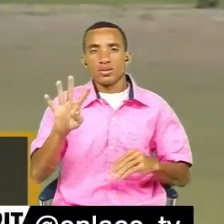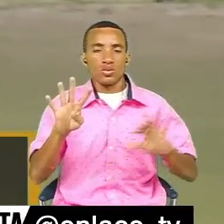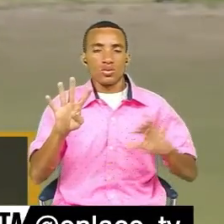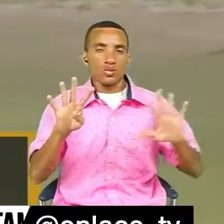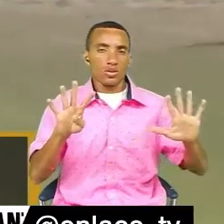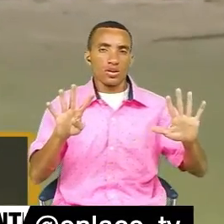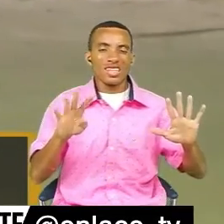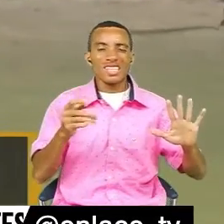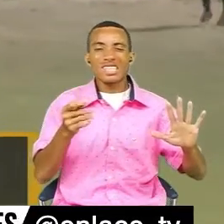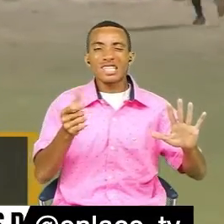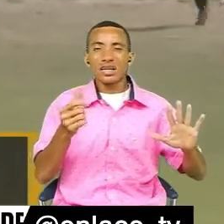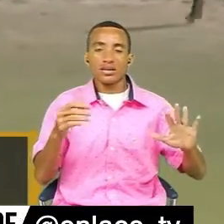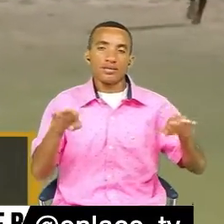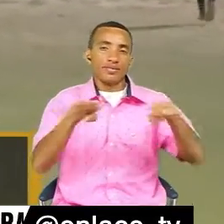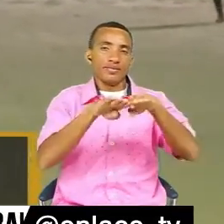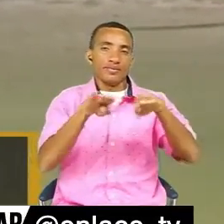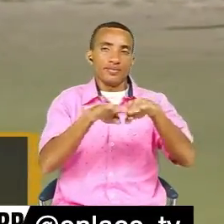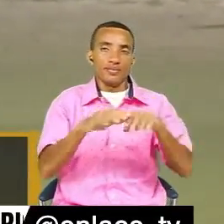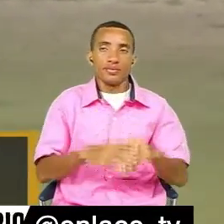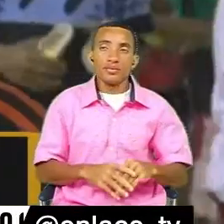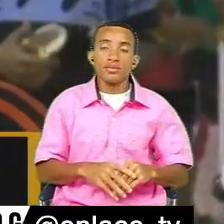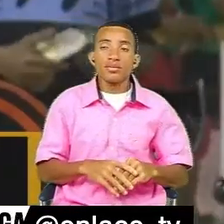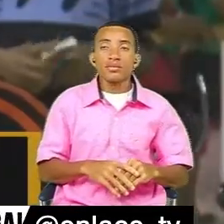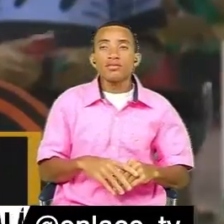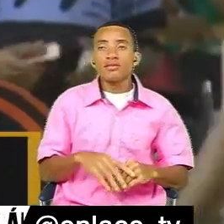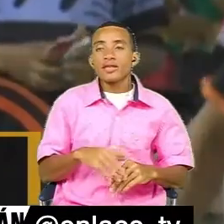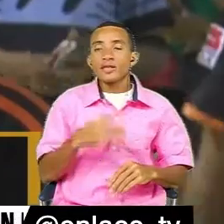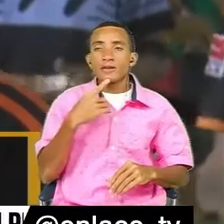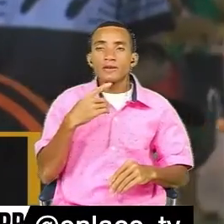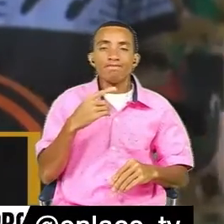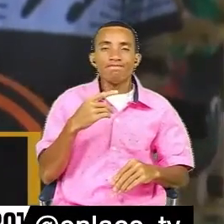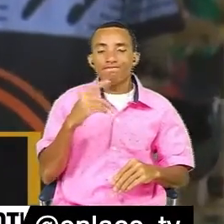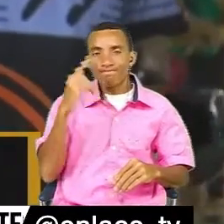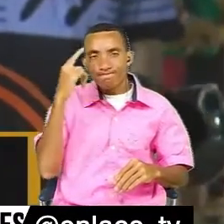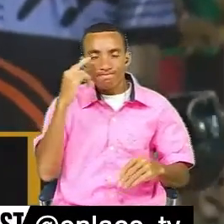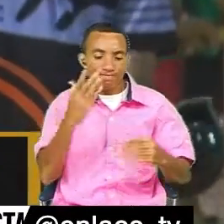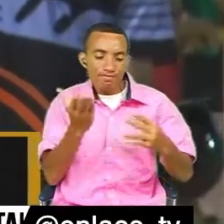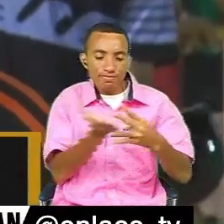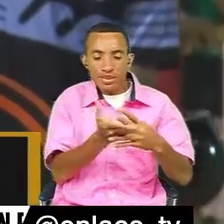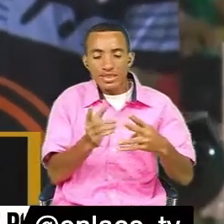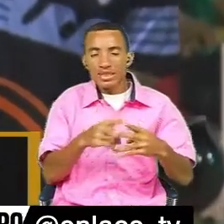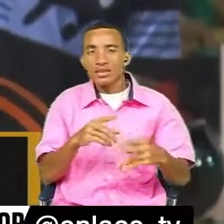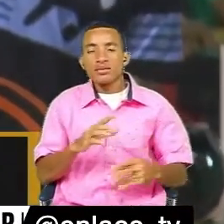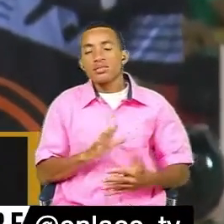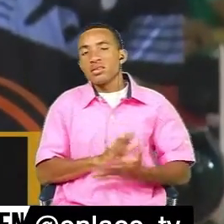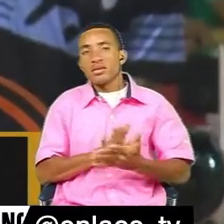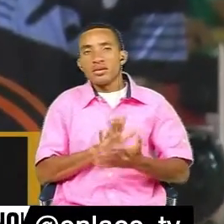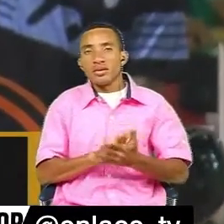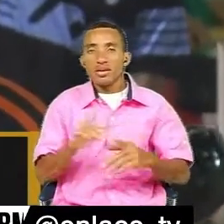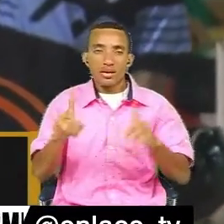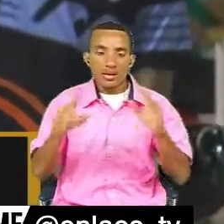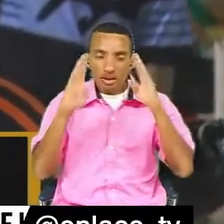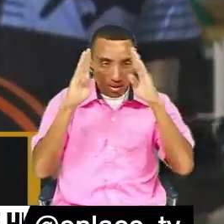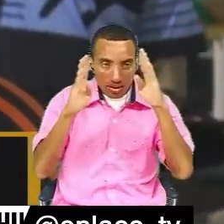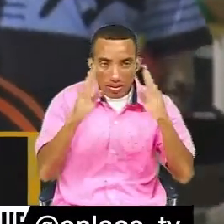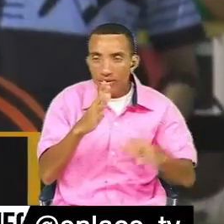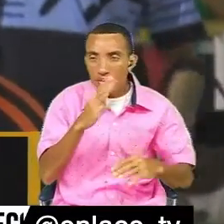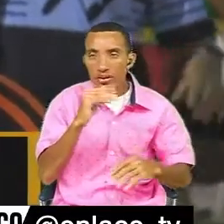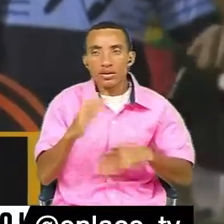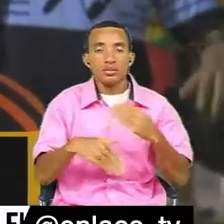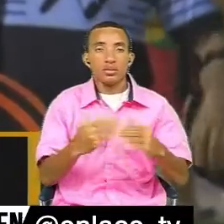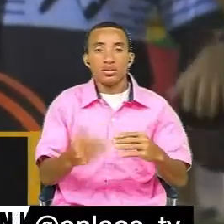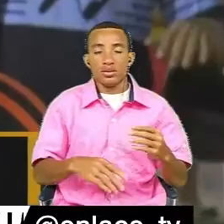casi el empate. No ganamos, pues en el primer tiempo pues nos descuidamos mucho, los compañeros no prestaban mucha atención, pero ya gracias a Dios en el